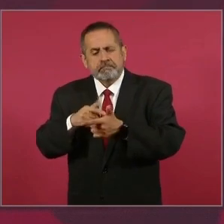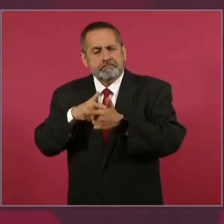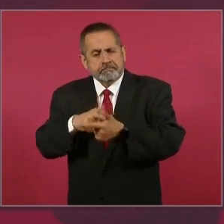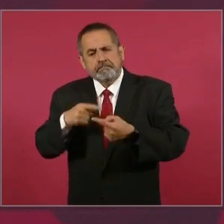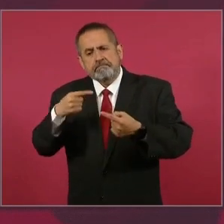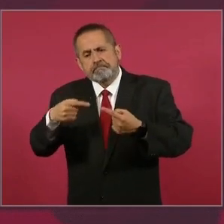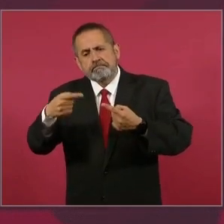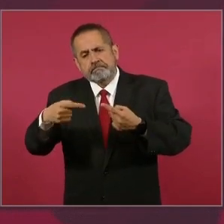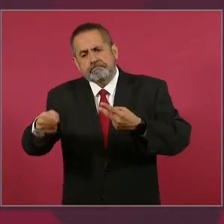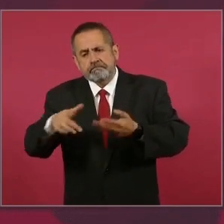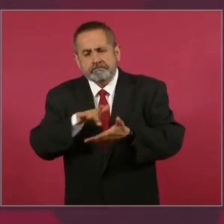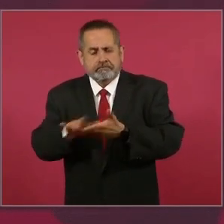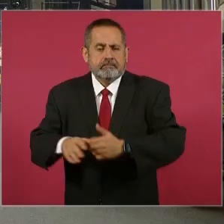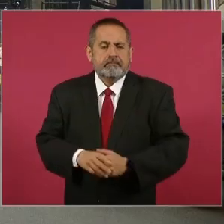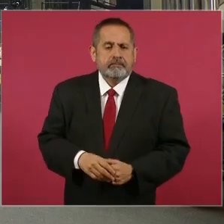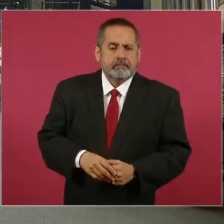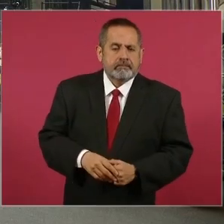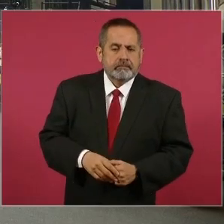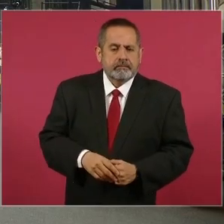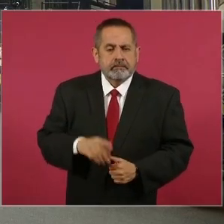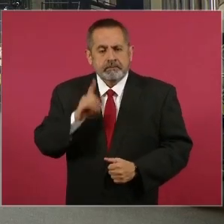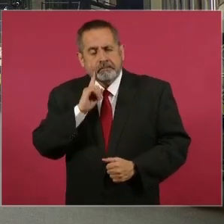ayudando Gracias